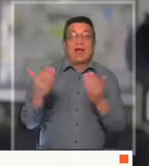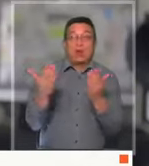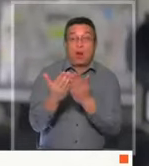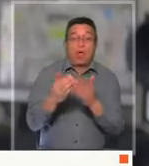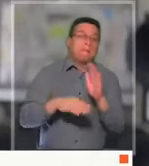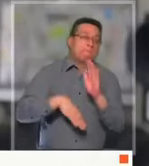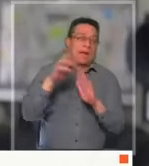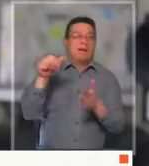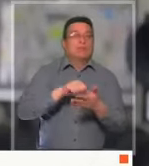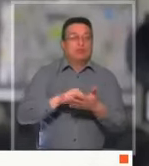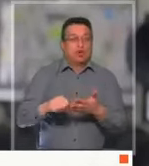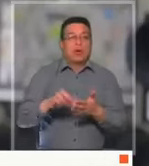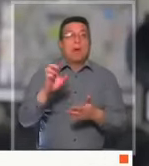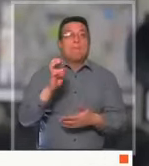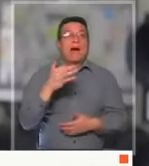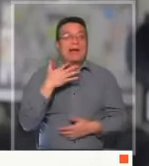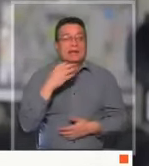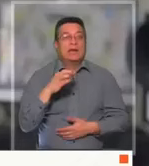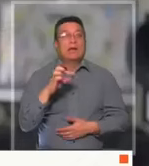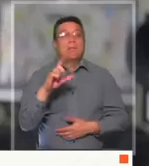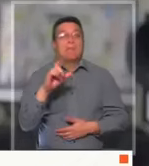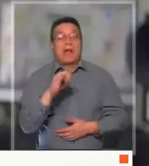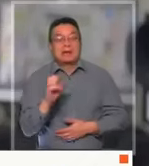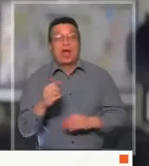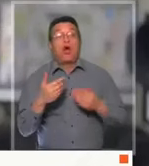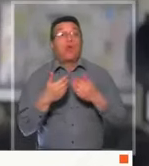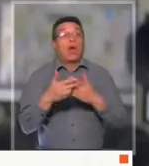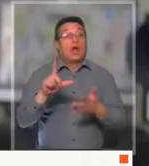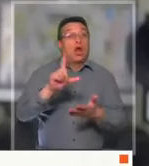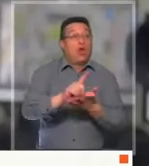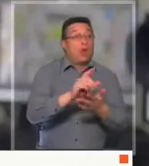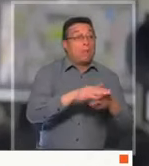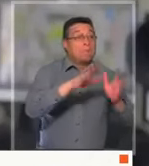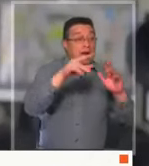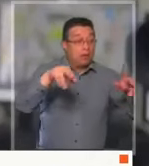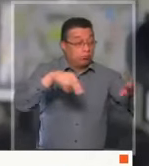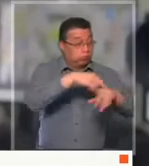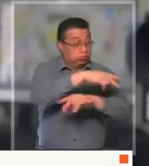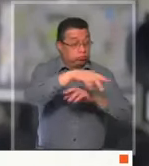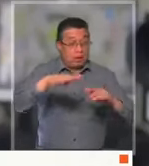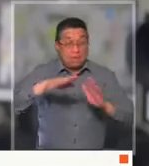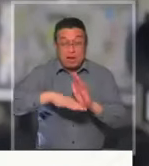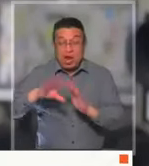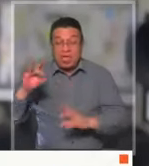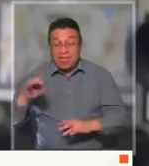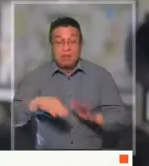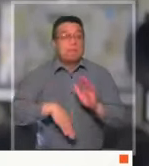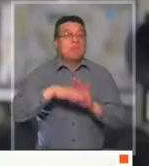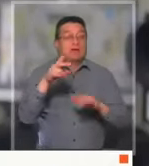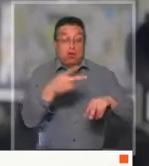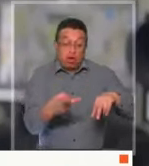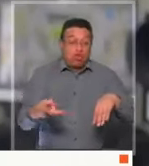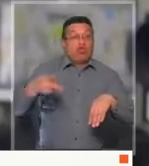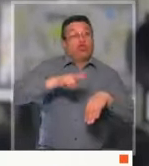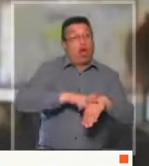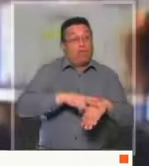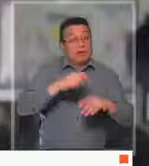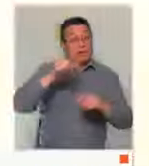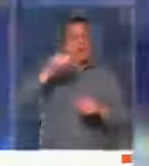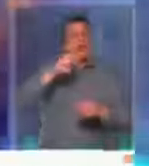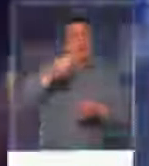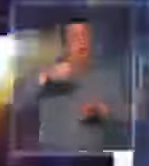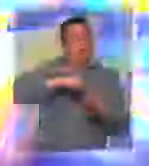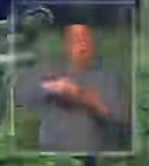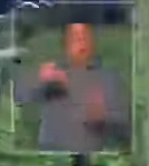educacional, parques, plazas o cualquier zona donde exista mayor afluencia de menores de edad y se duplica en caso de